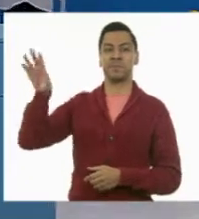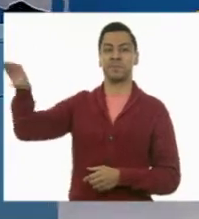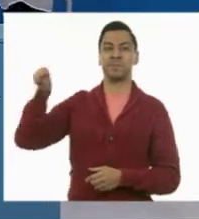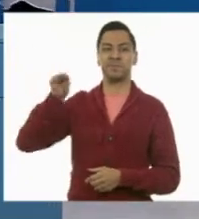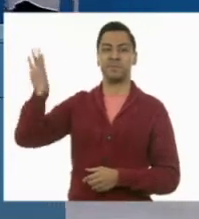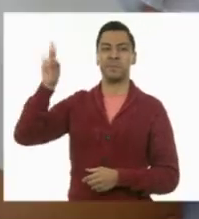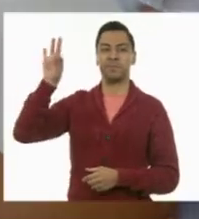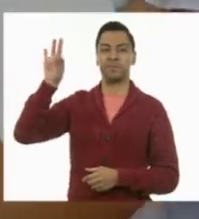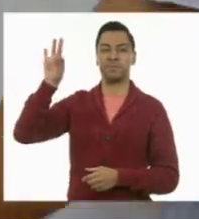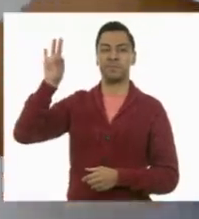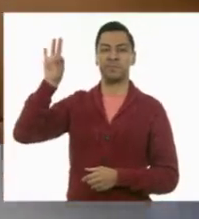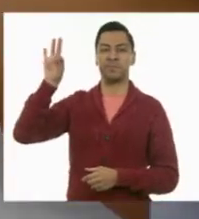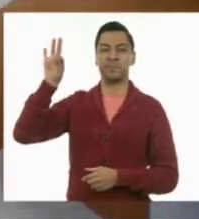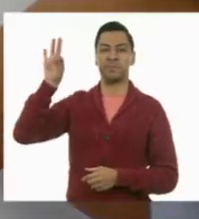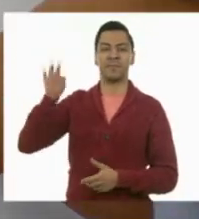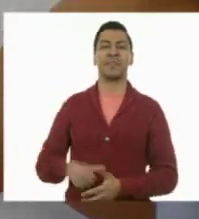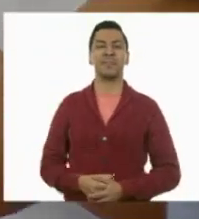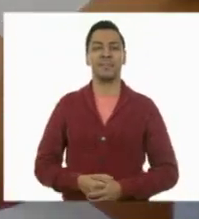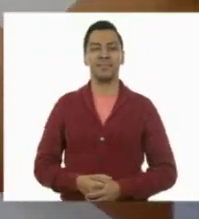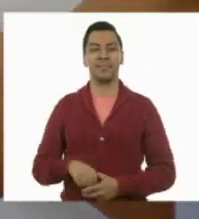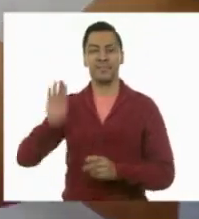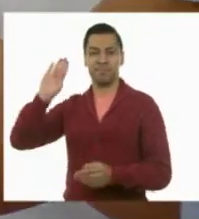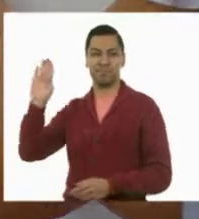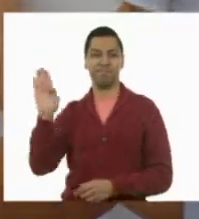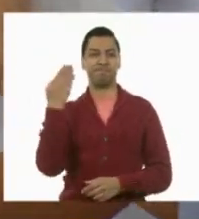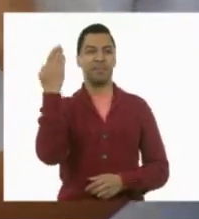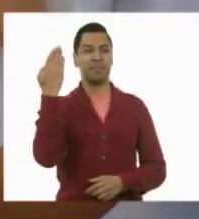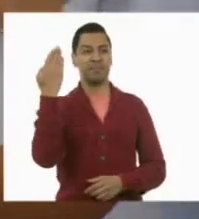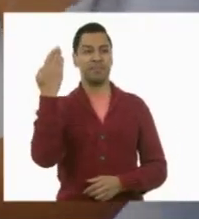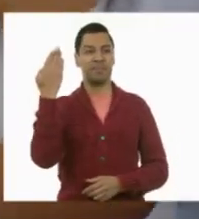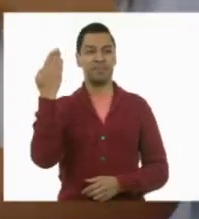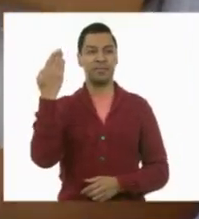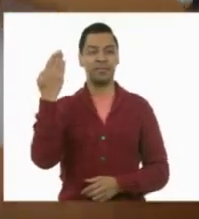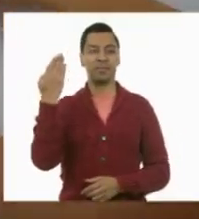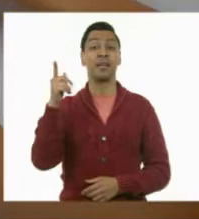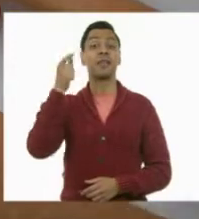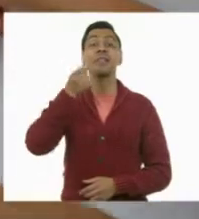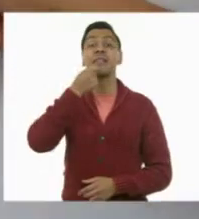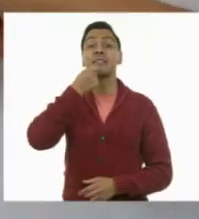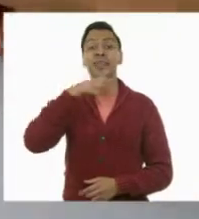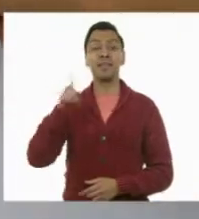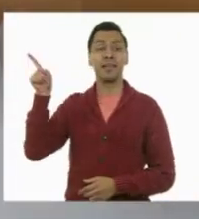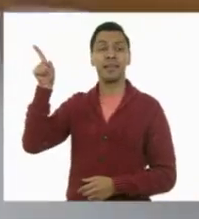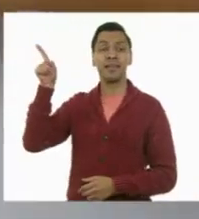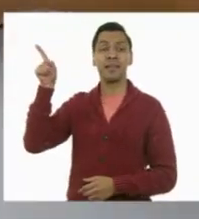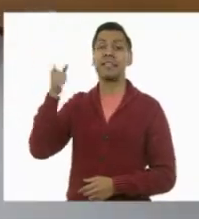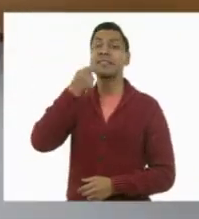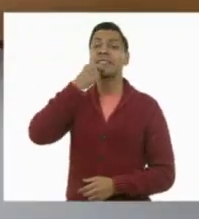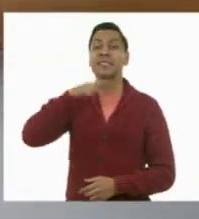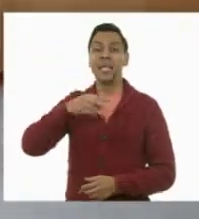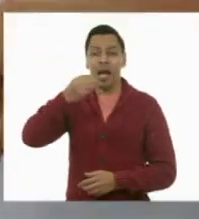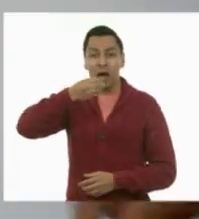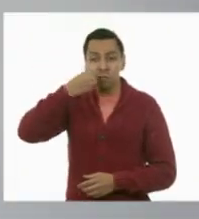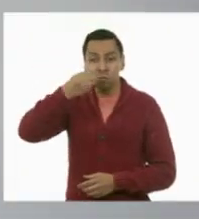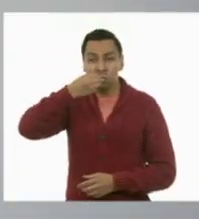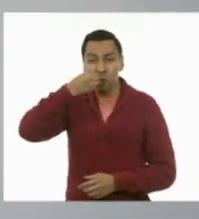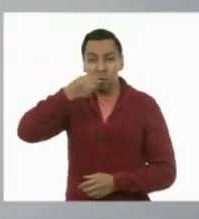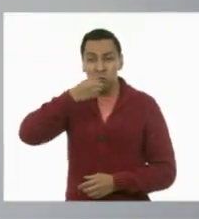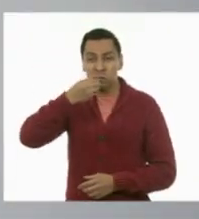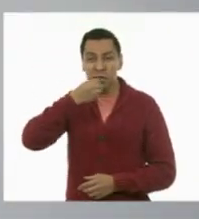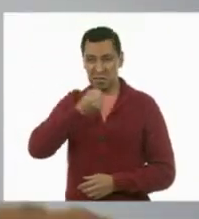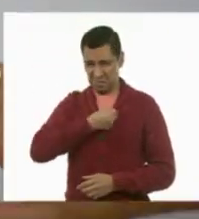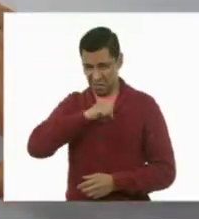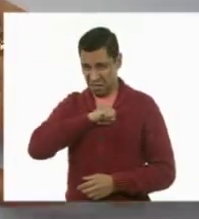Sí. Muy bien. La volteamos. La volteamos y vemos que hay una niña comiendo en forma